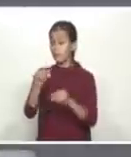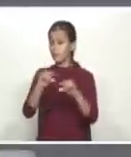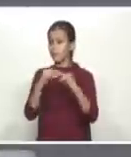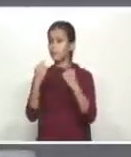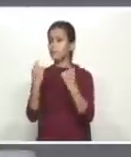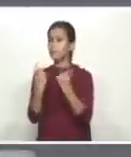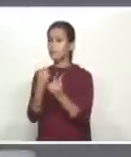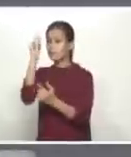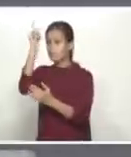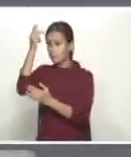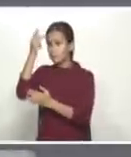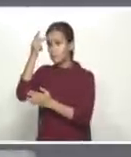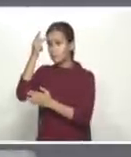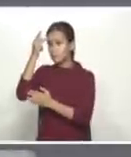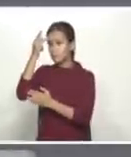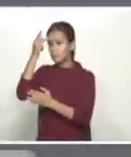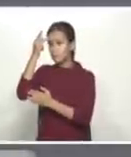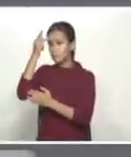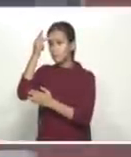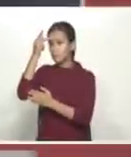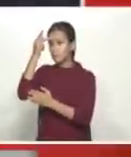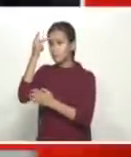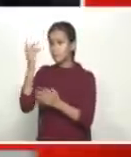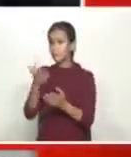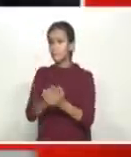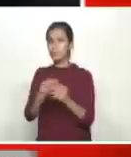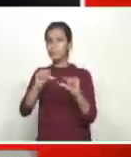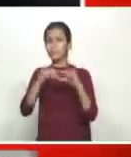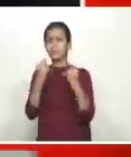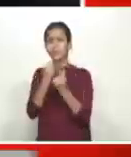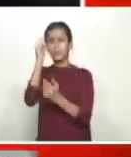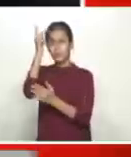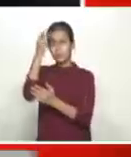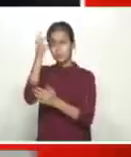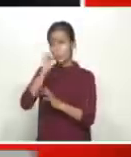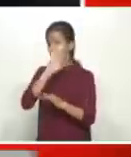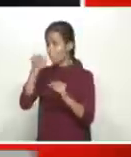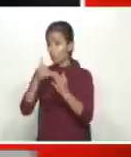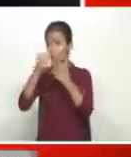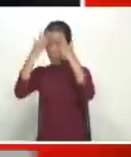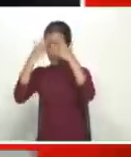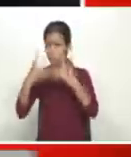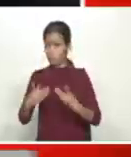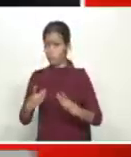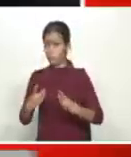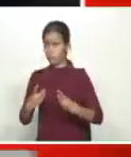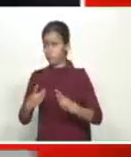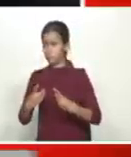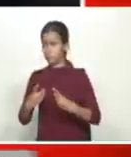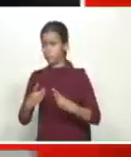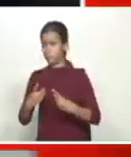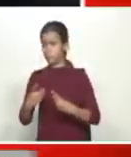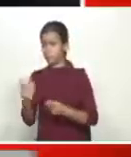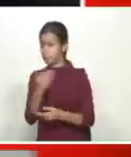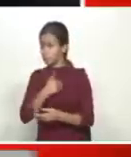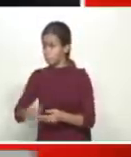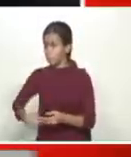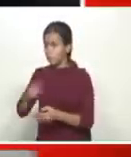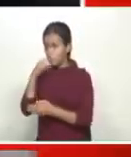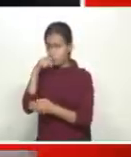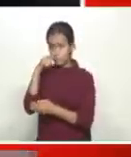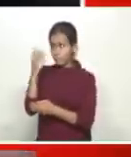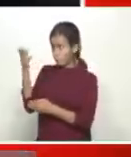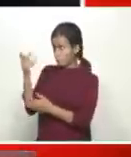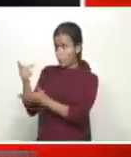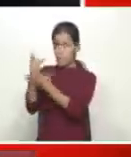poder político, el poder político se entiende que es para toma de decisiones. ¿Ok? Pero Xiomara está proponiendo una ley y no la